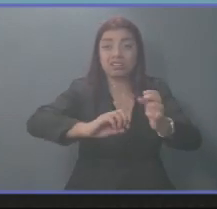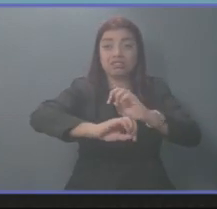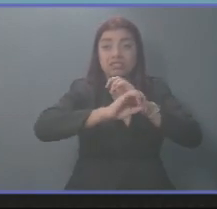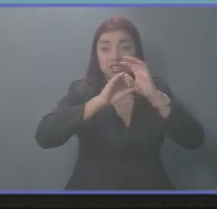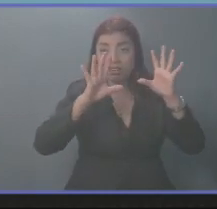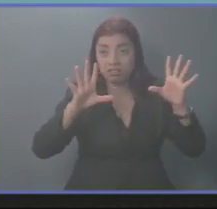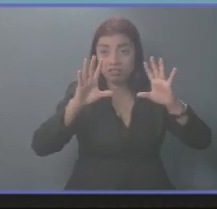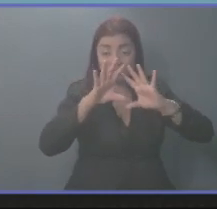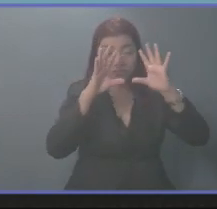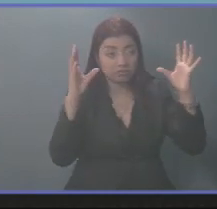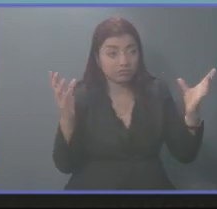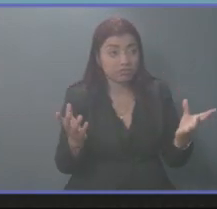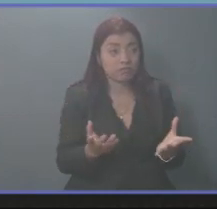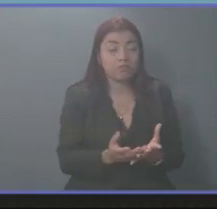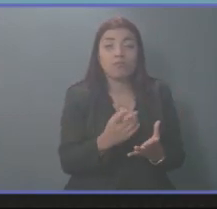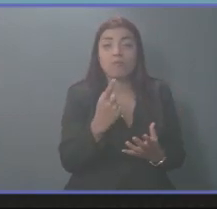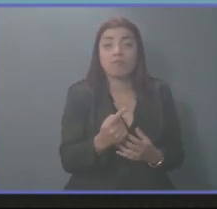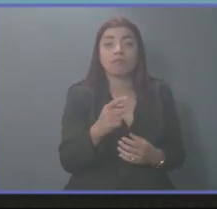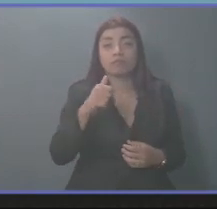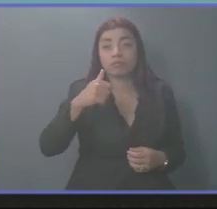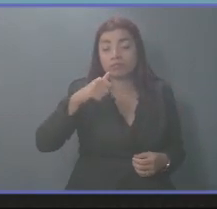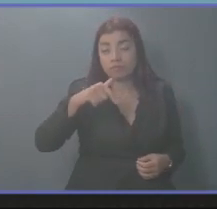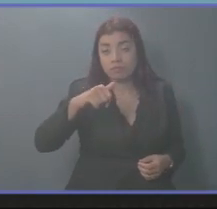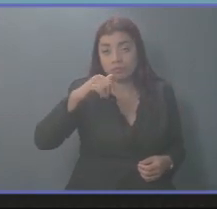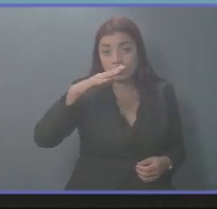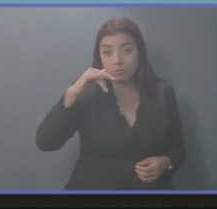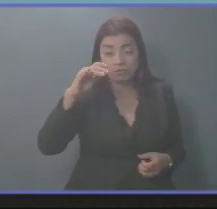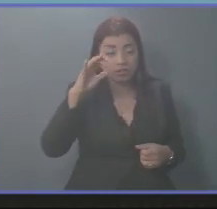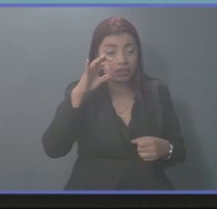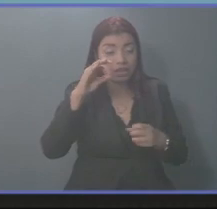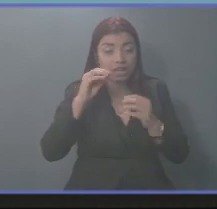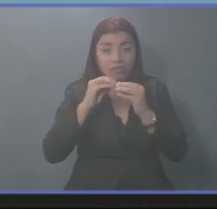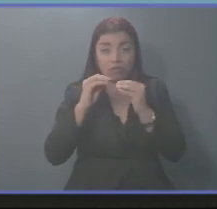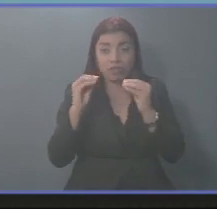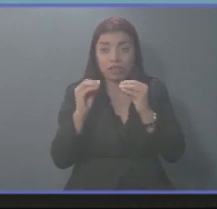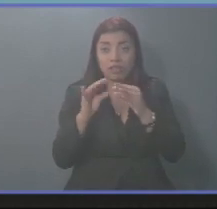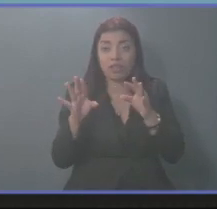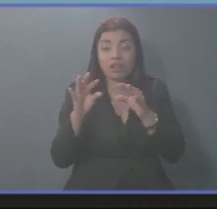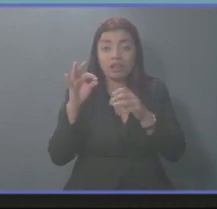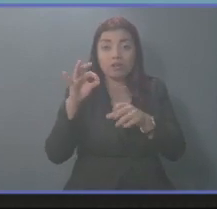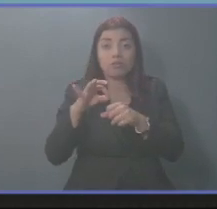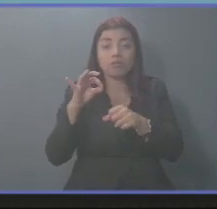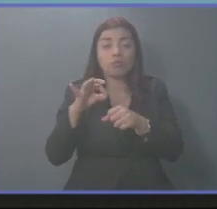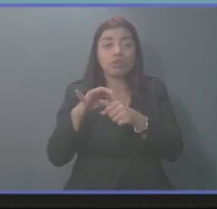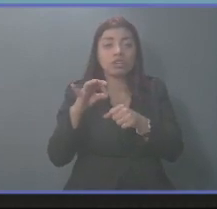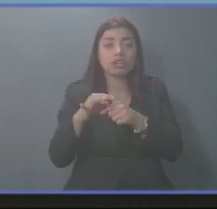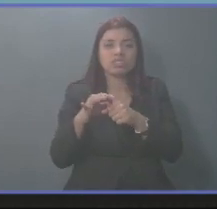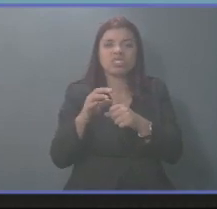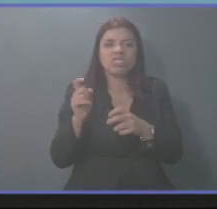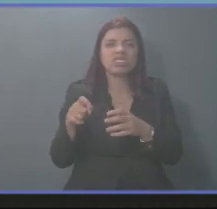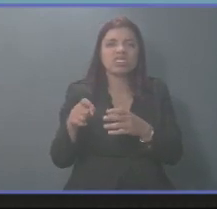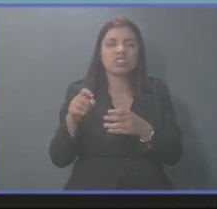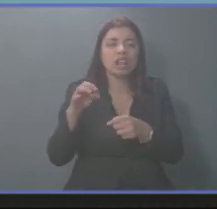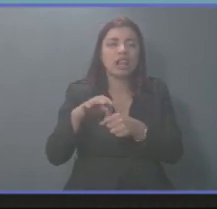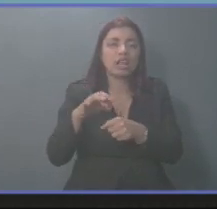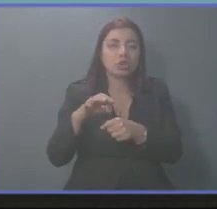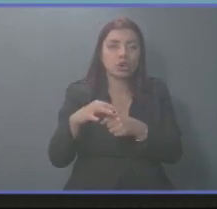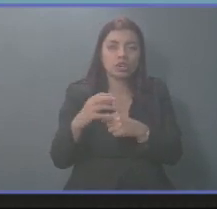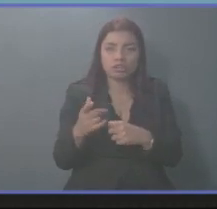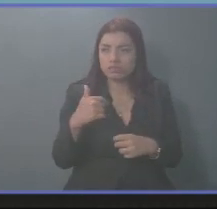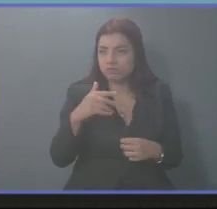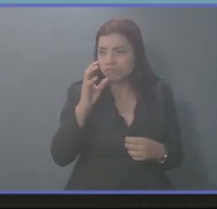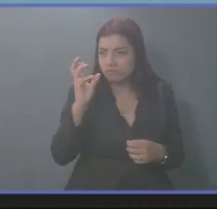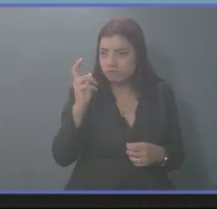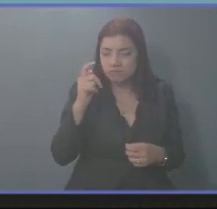expertos internacionales. El voto electrónico, que yo creo que hay una concepción errónea de qué es el voto electrónico, e invito